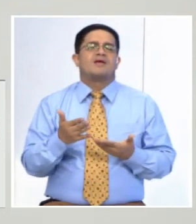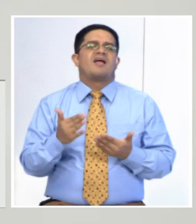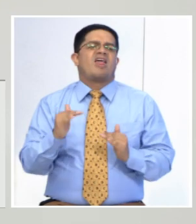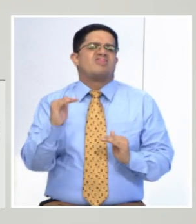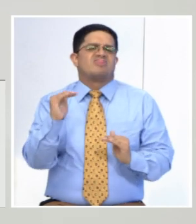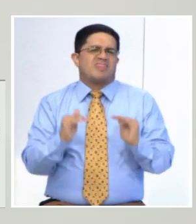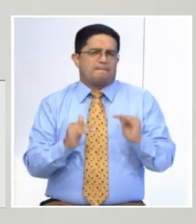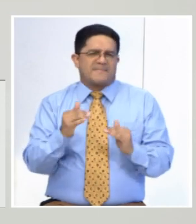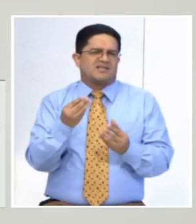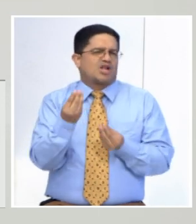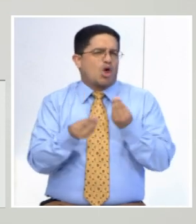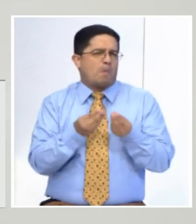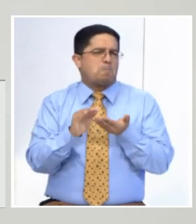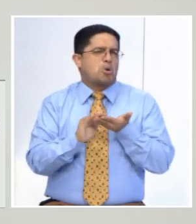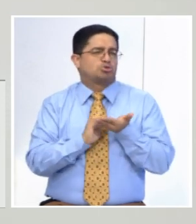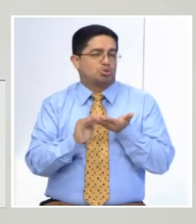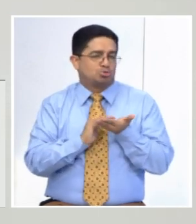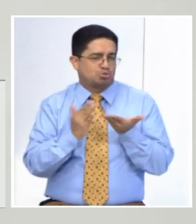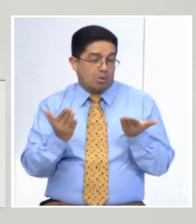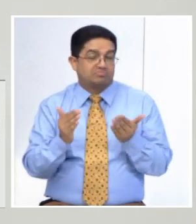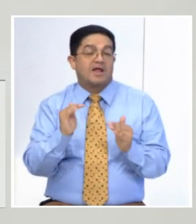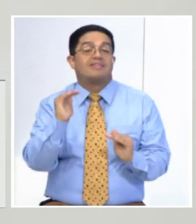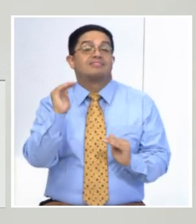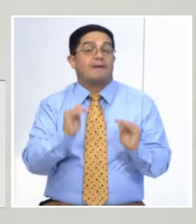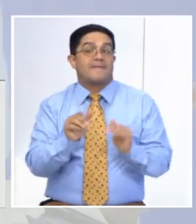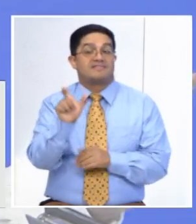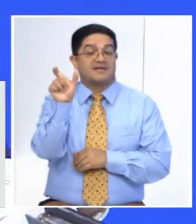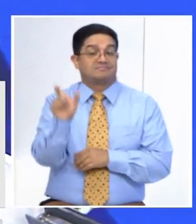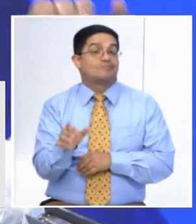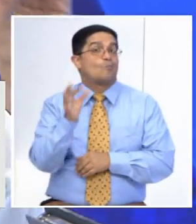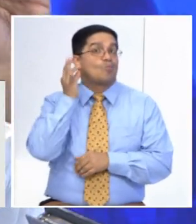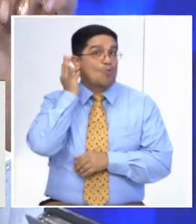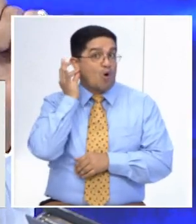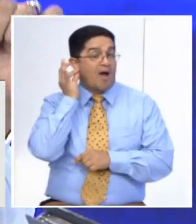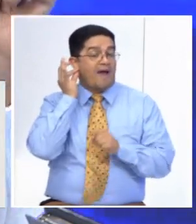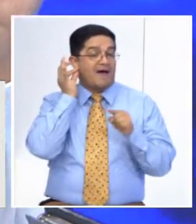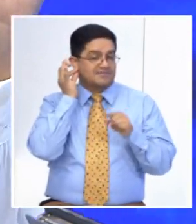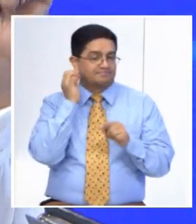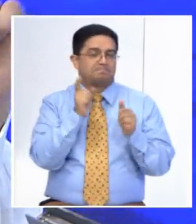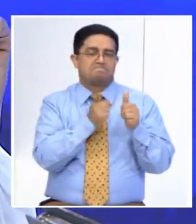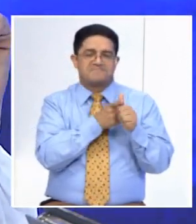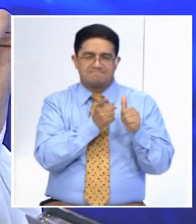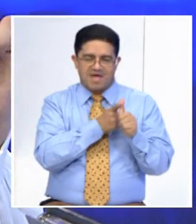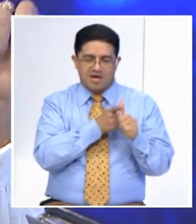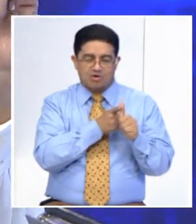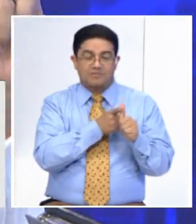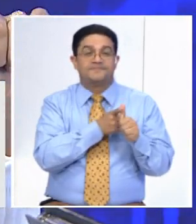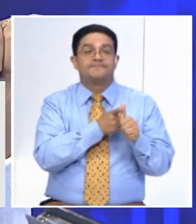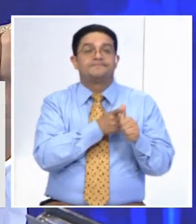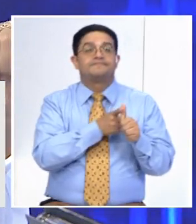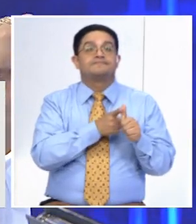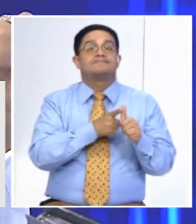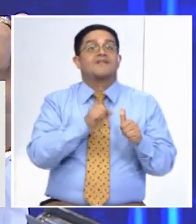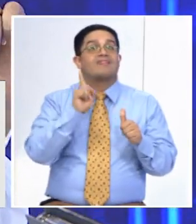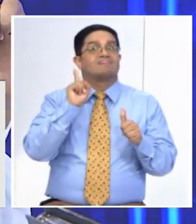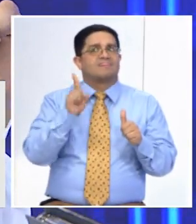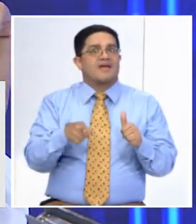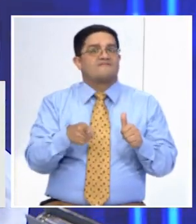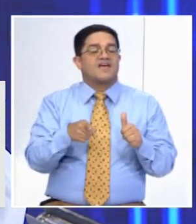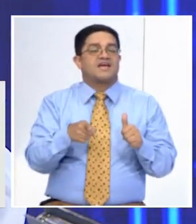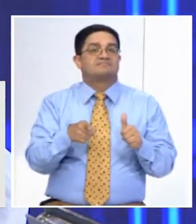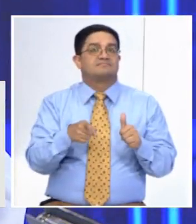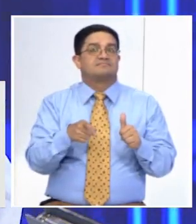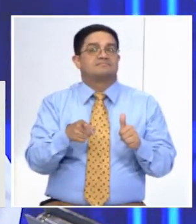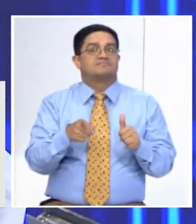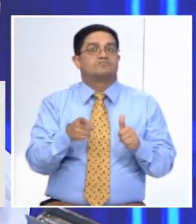de la cirugía? Va a depender de la paciente totalmente. Primero, debe perder peso, o por lo